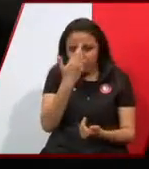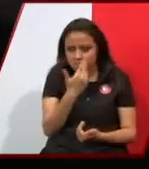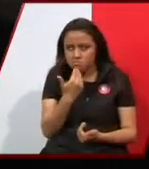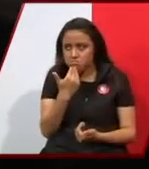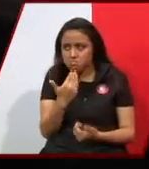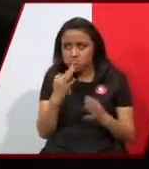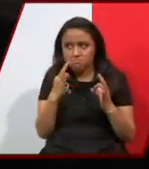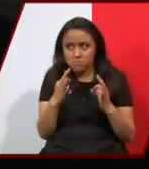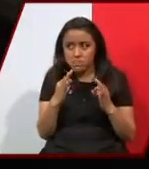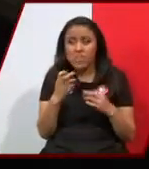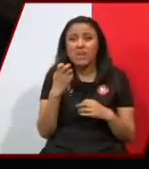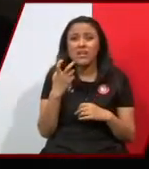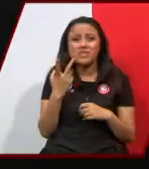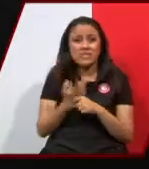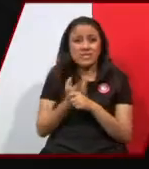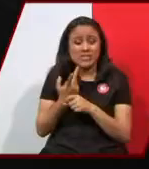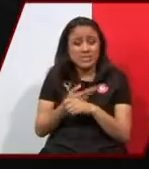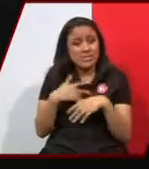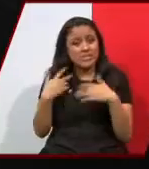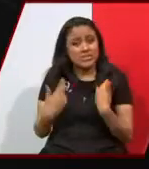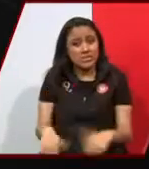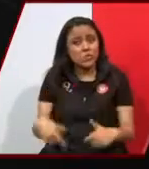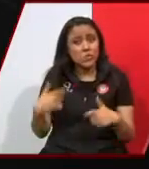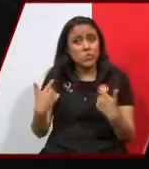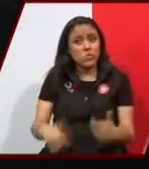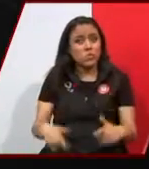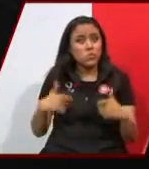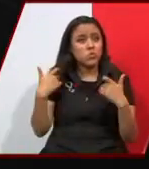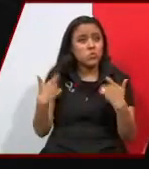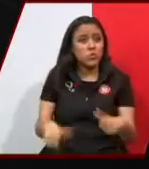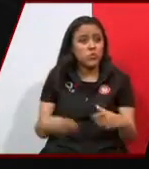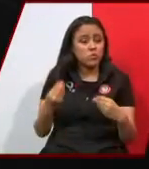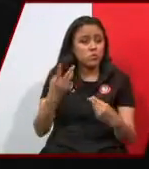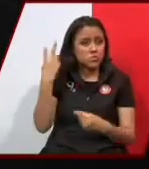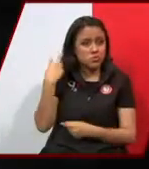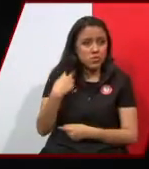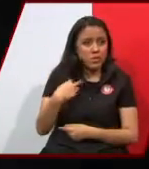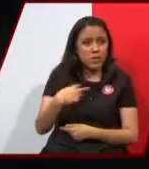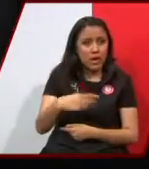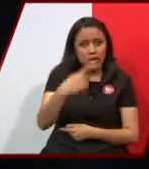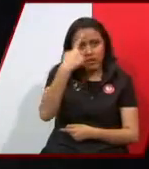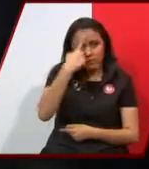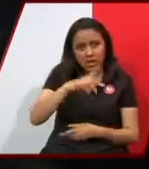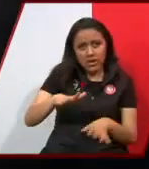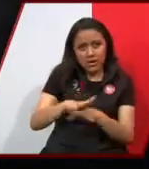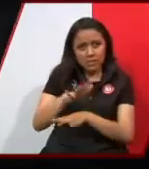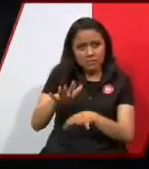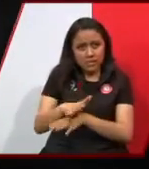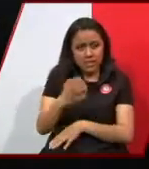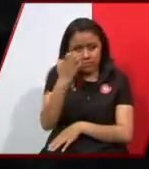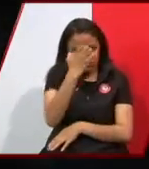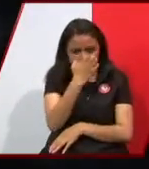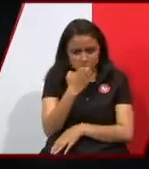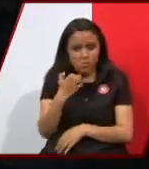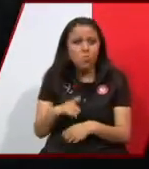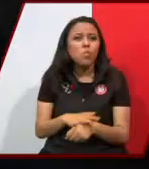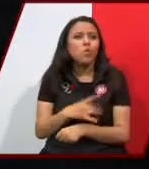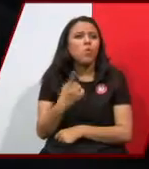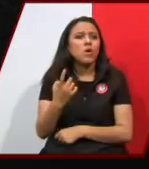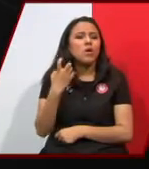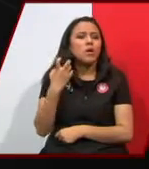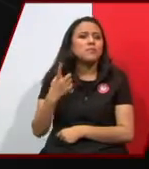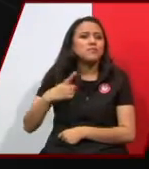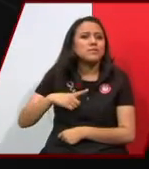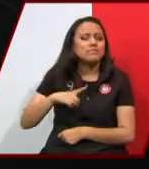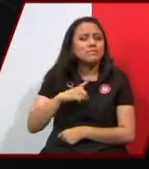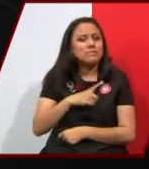disponibles. Esto sin tomar en cuenta los gastos excesivos en viajes para la renovación de estudios, pues estos